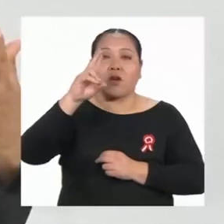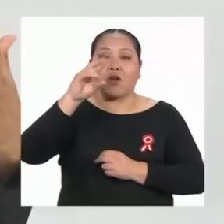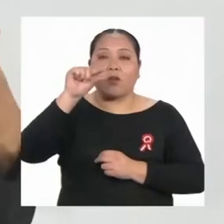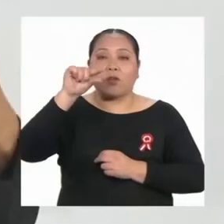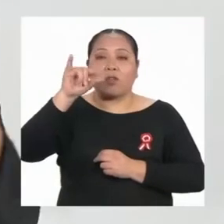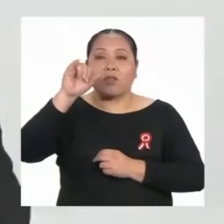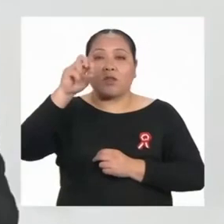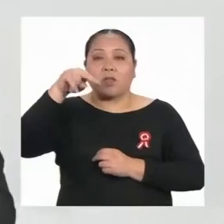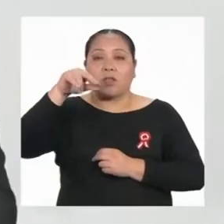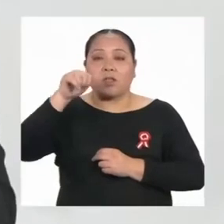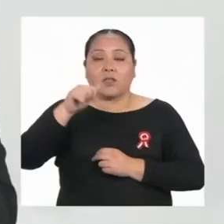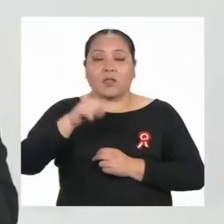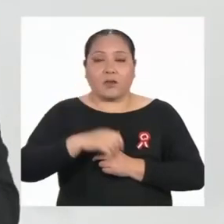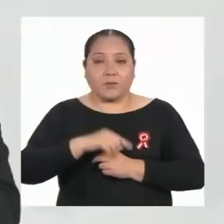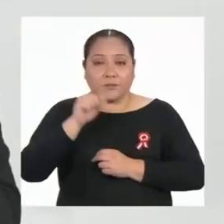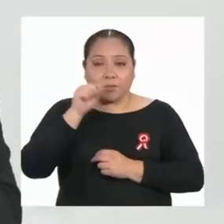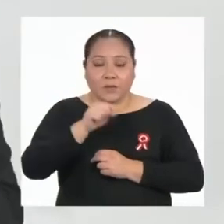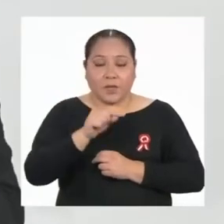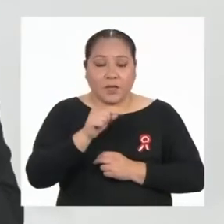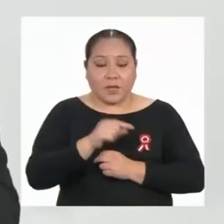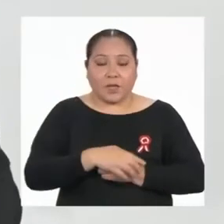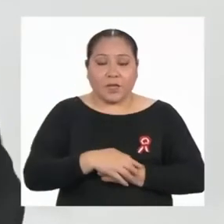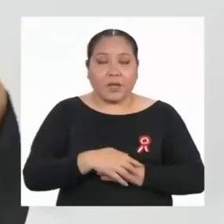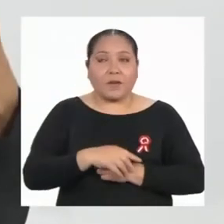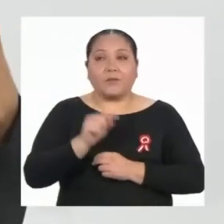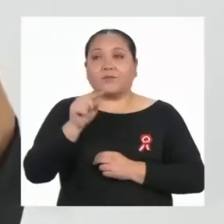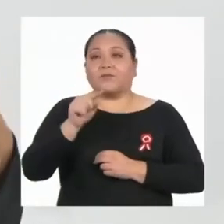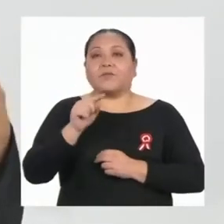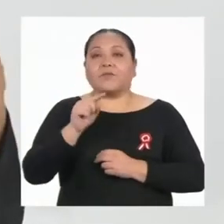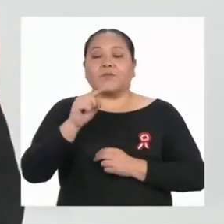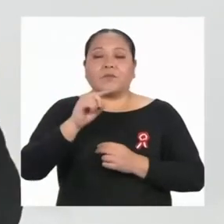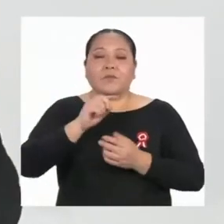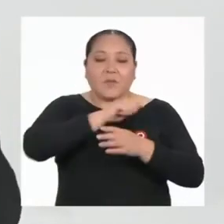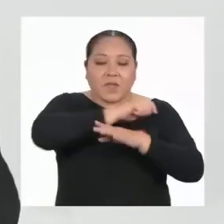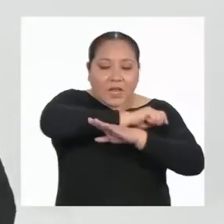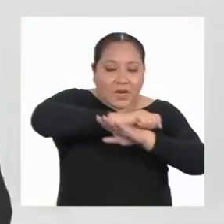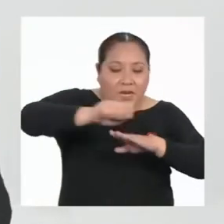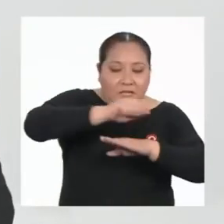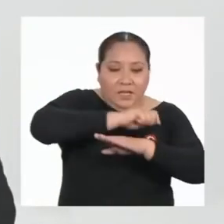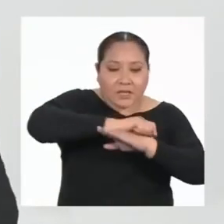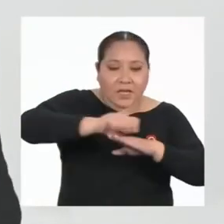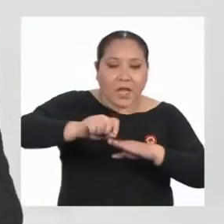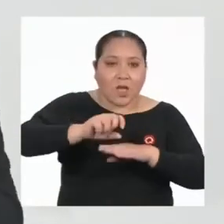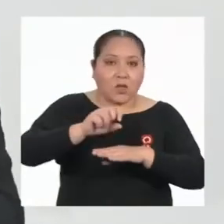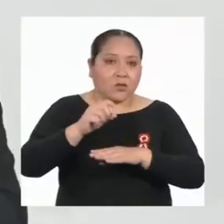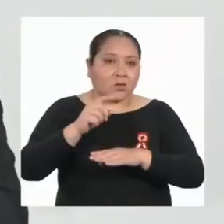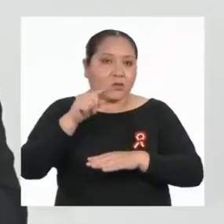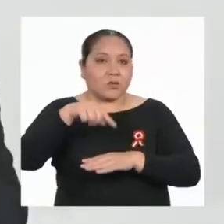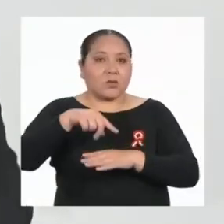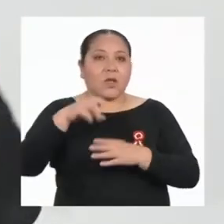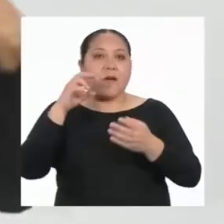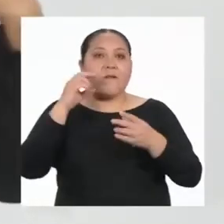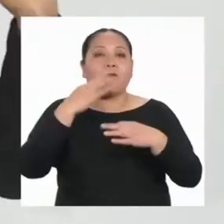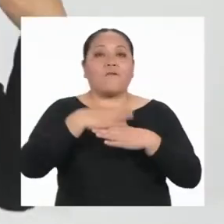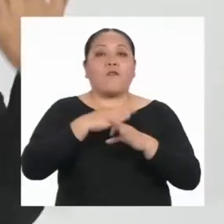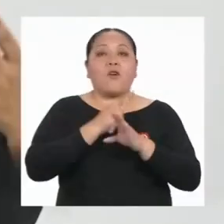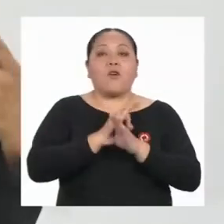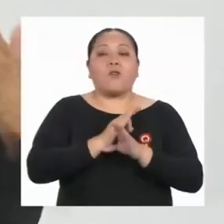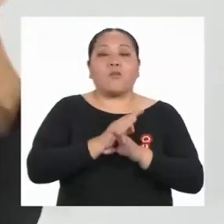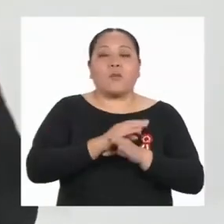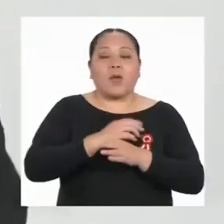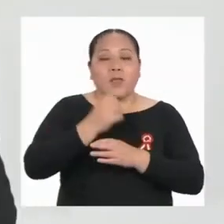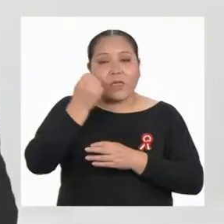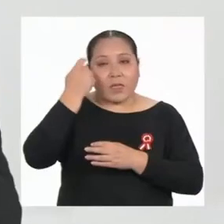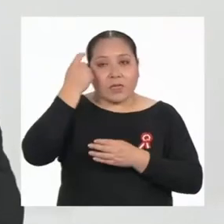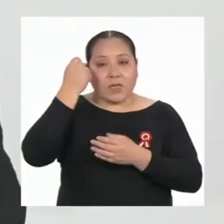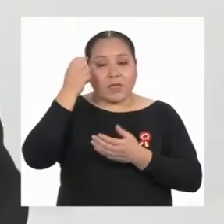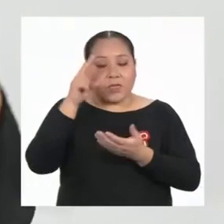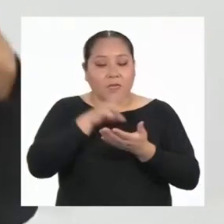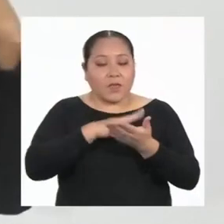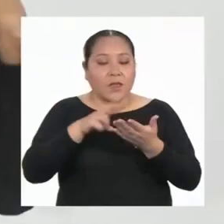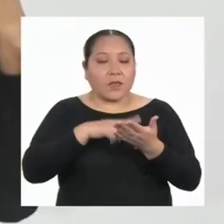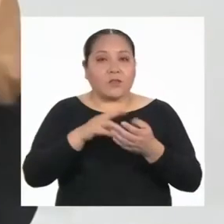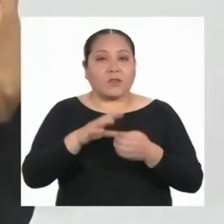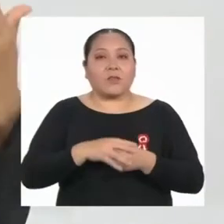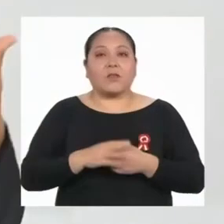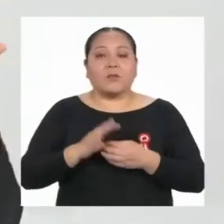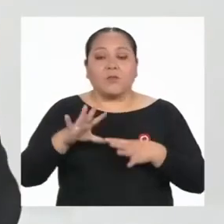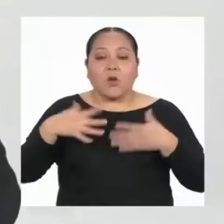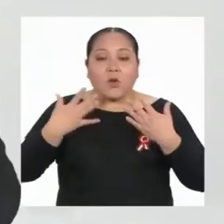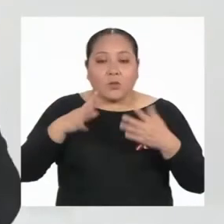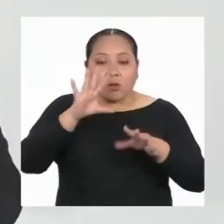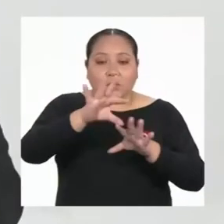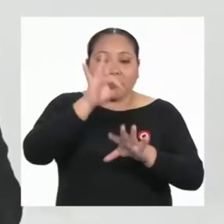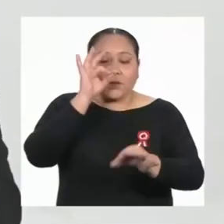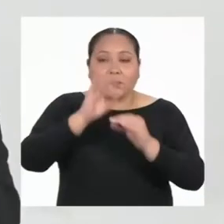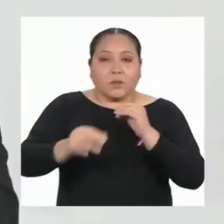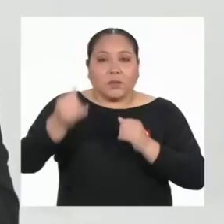El resaltado o subrayado es una técnica de comprensión lectora que nos permite ubicar no solo